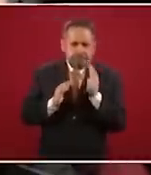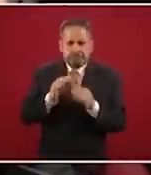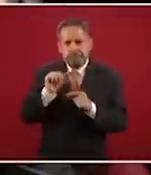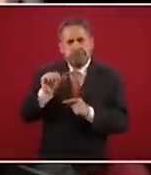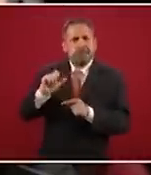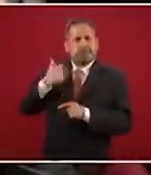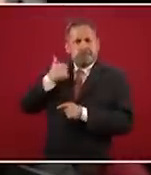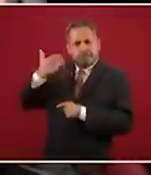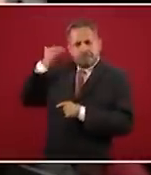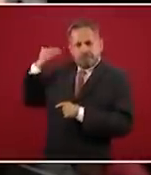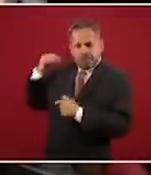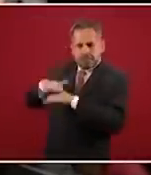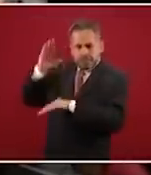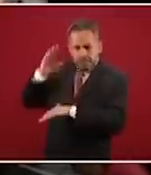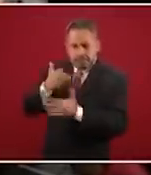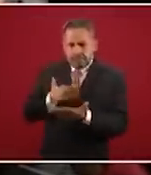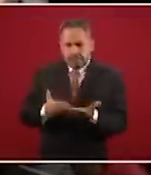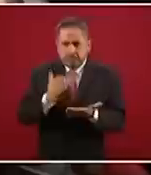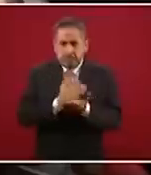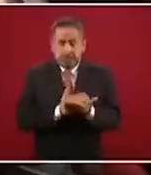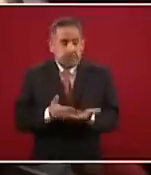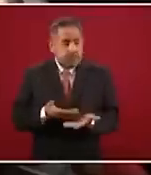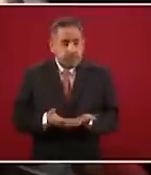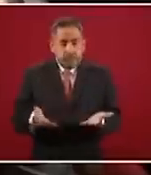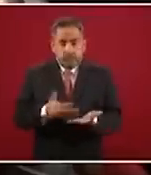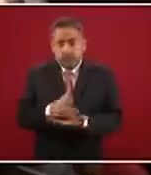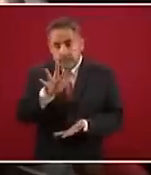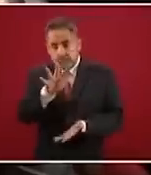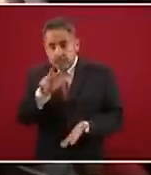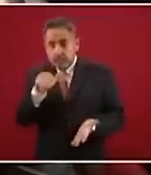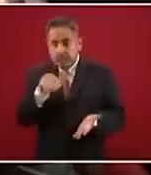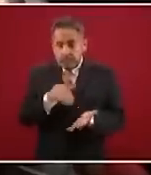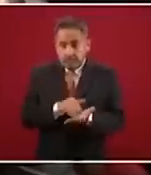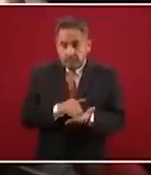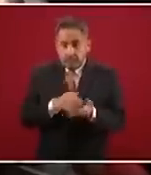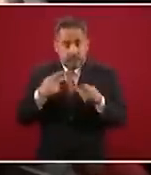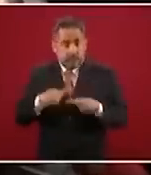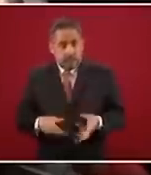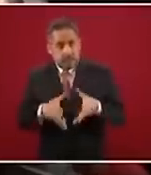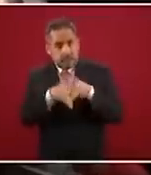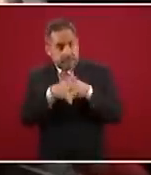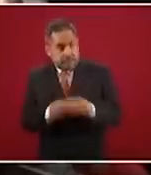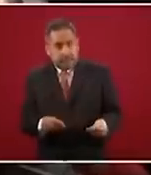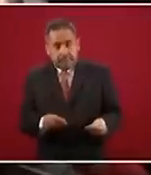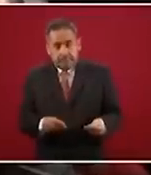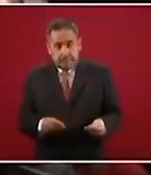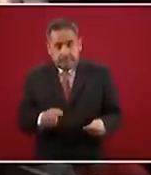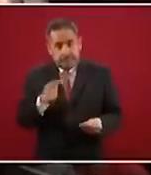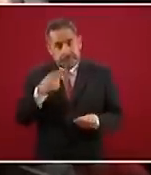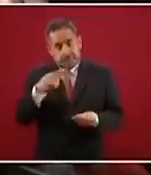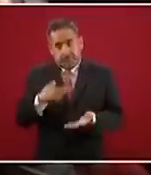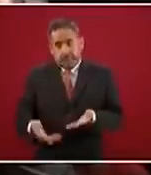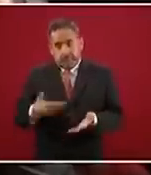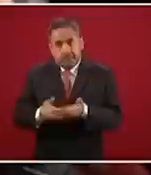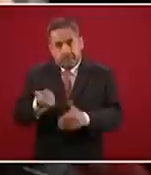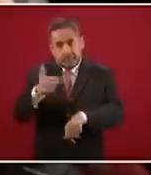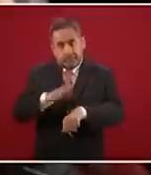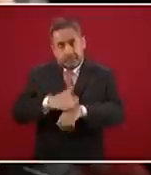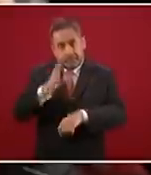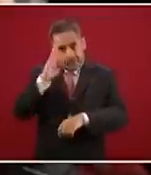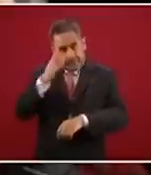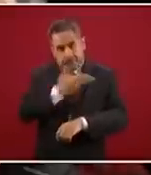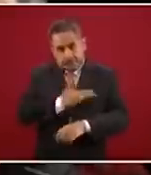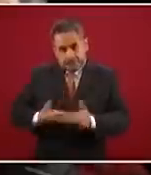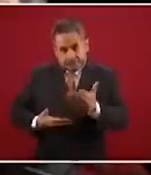otros años, son más de 5.000 personas que desaparecieron durante su administración, señor presidente.